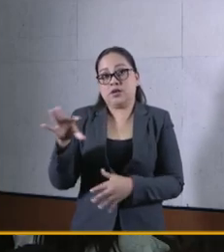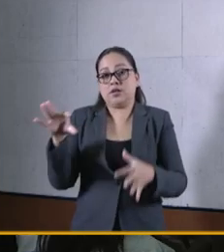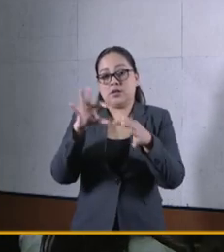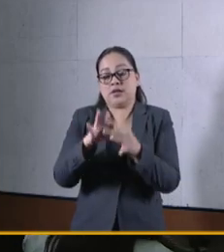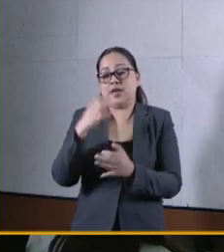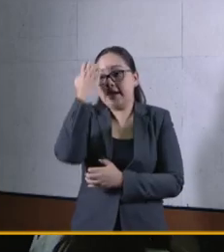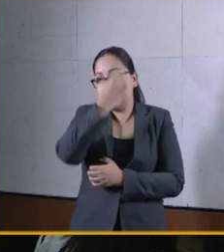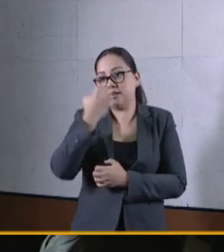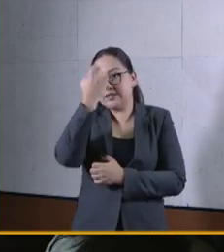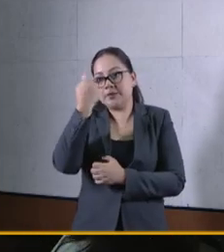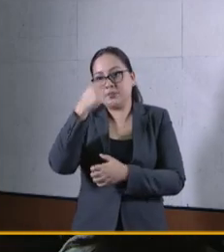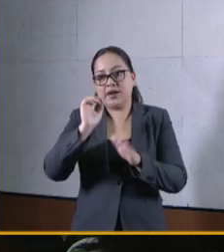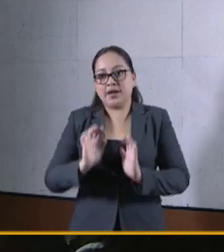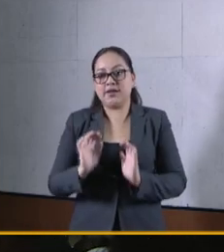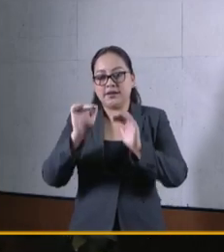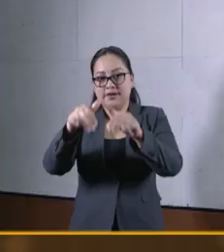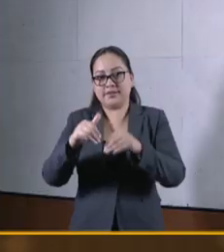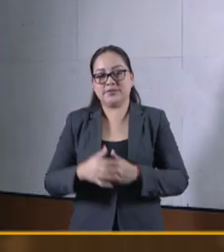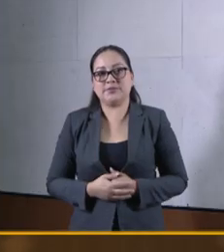examen de ingreso